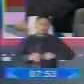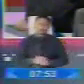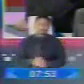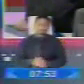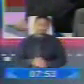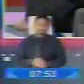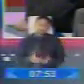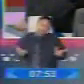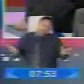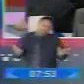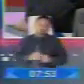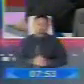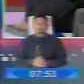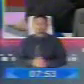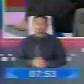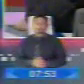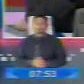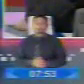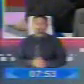posible.